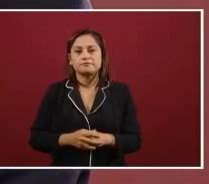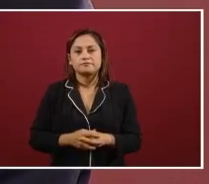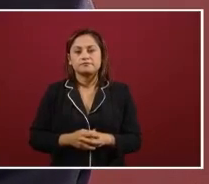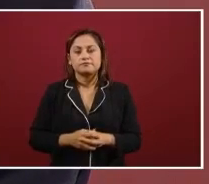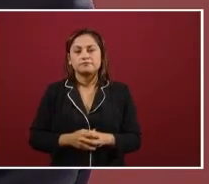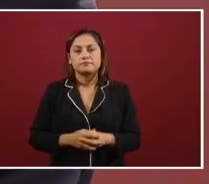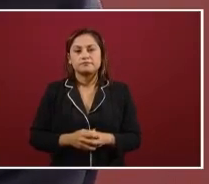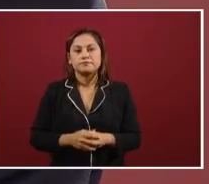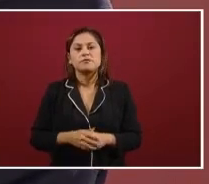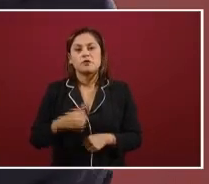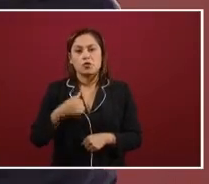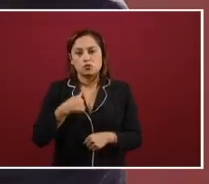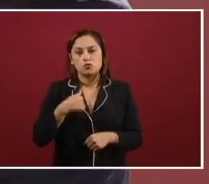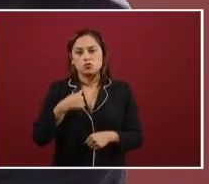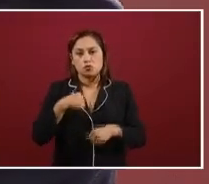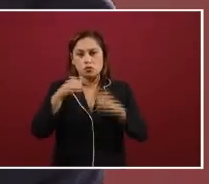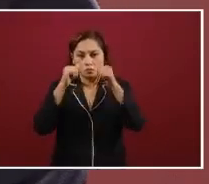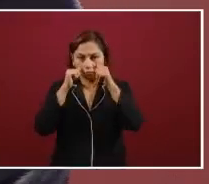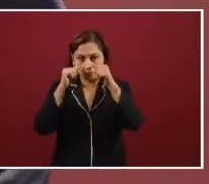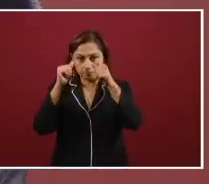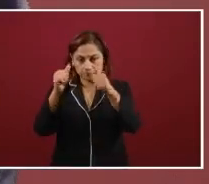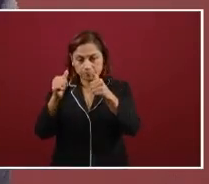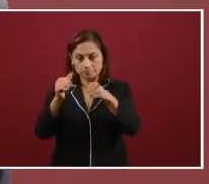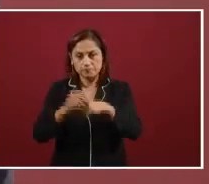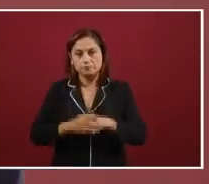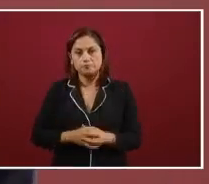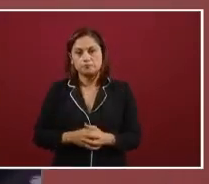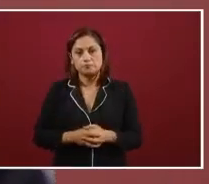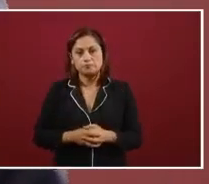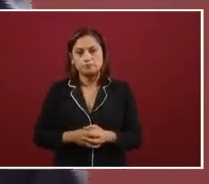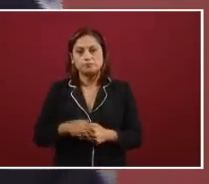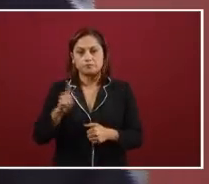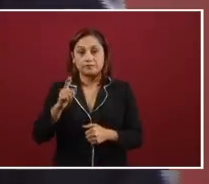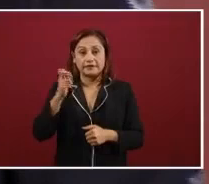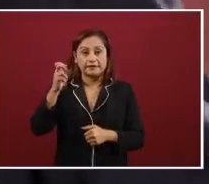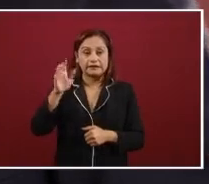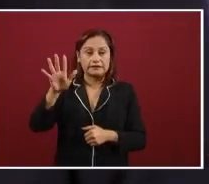de esta competencia.